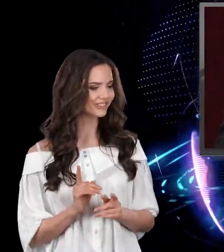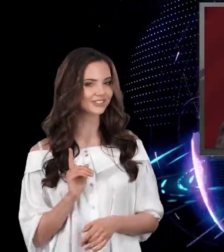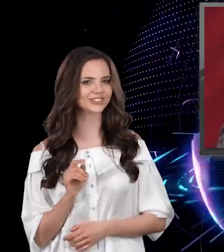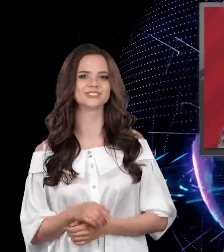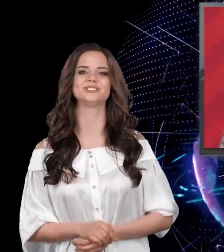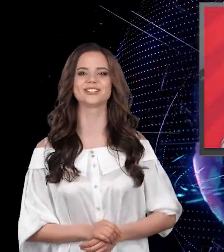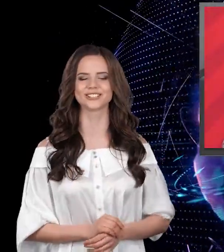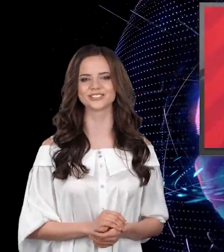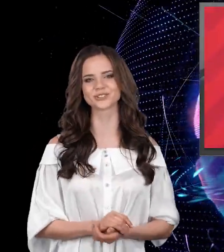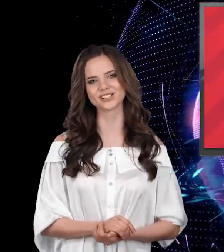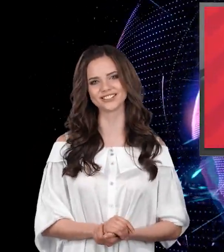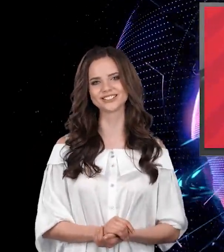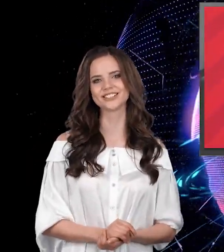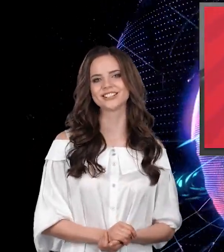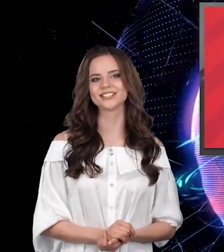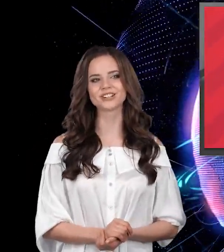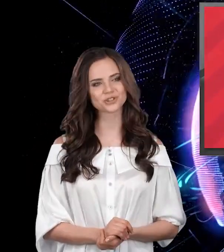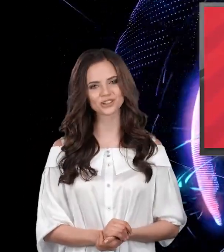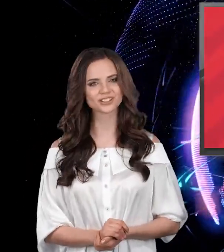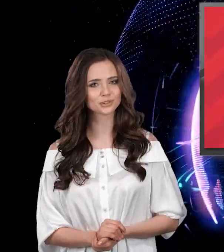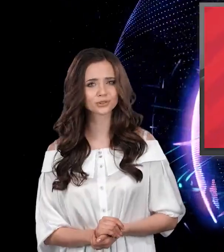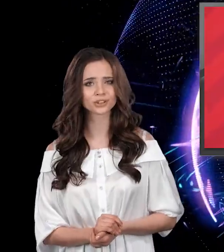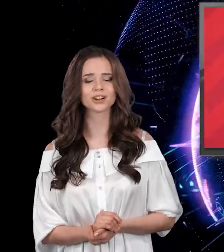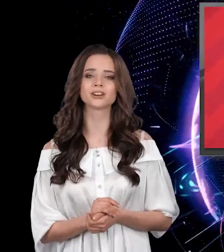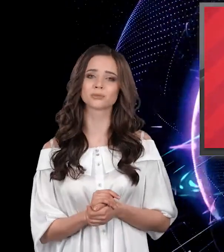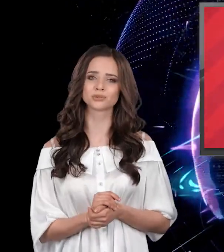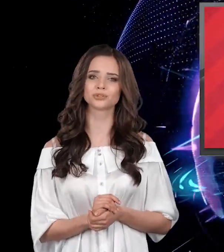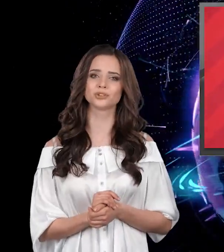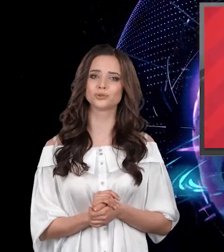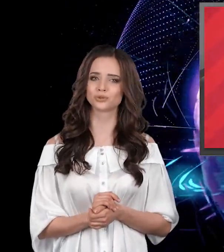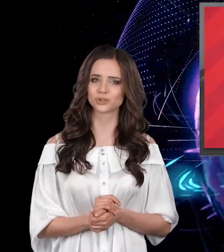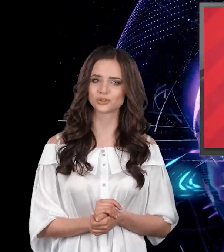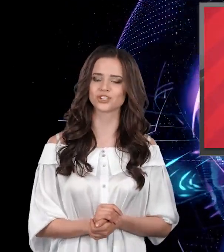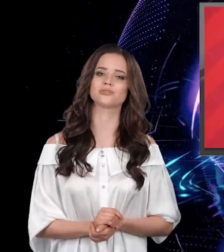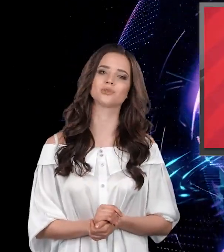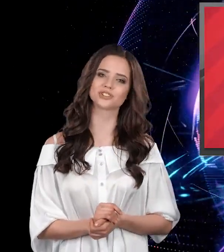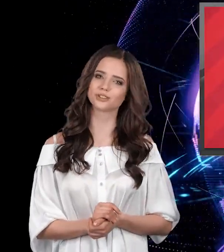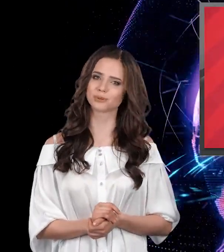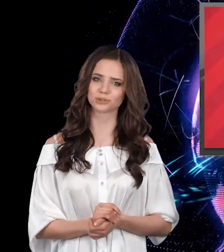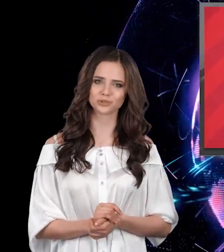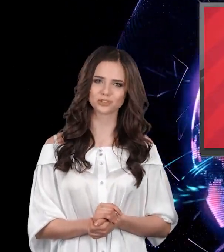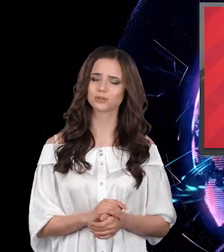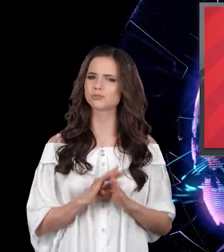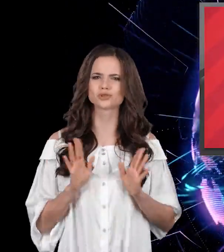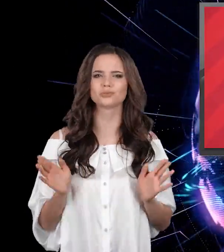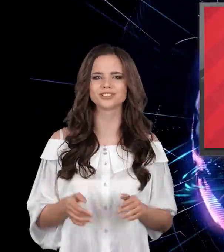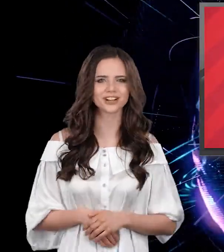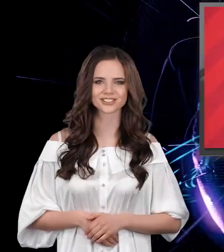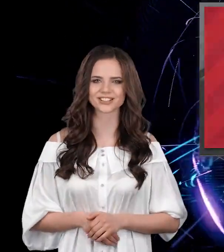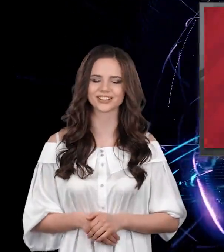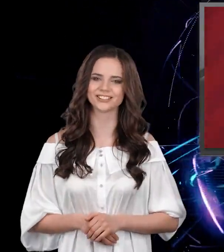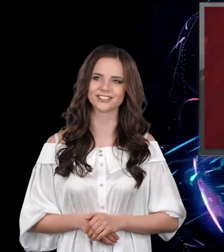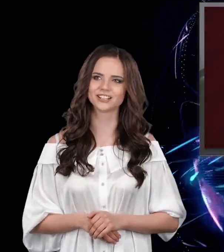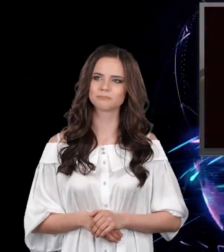El subsecretario de Salud en México respondió que en casos como ese, el personal médico debe buscar los medios